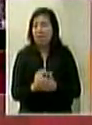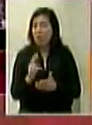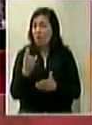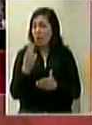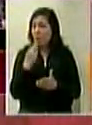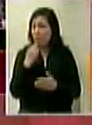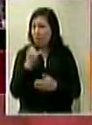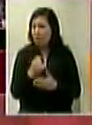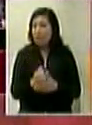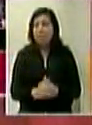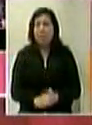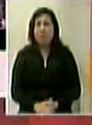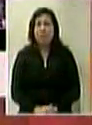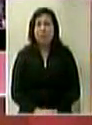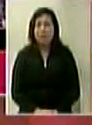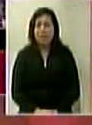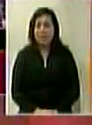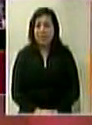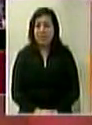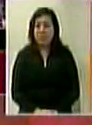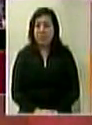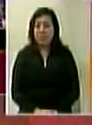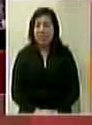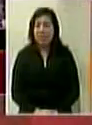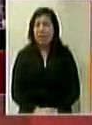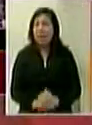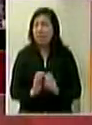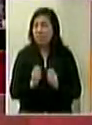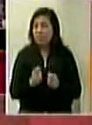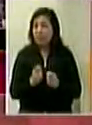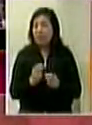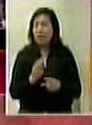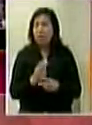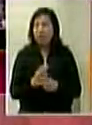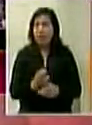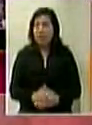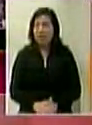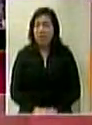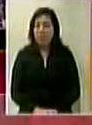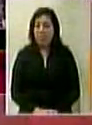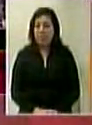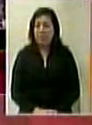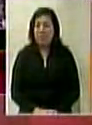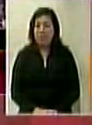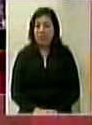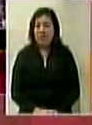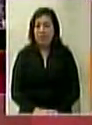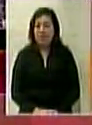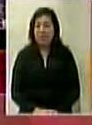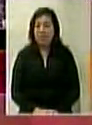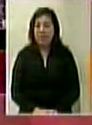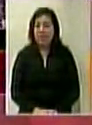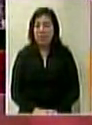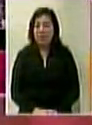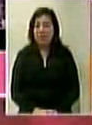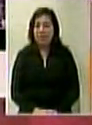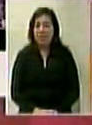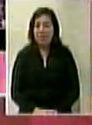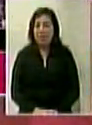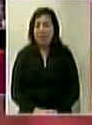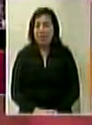la lucha, la violencia delincuencial y terrorista es dándole seguridad a los penales, como este gobierno ha comenzado a